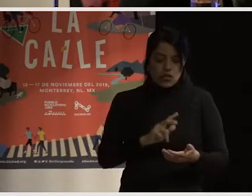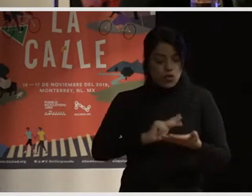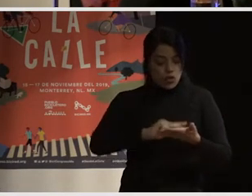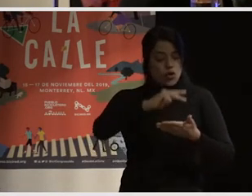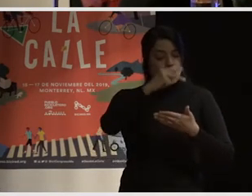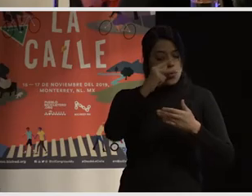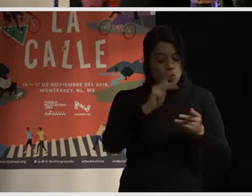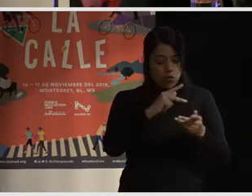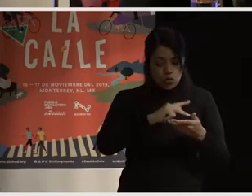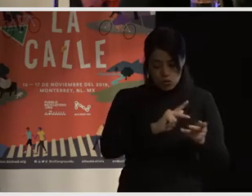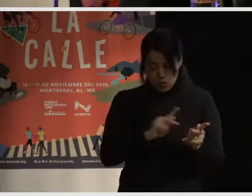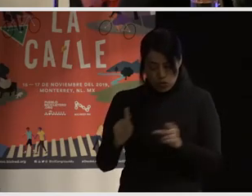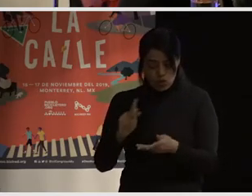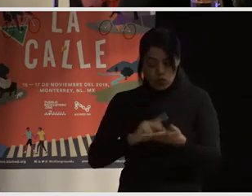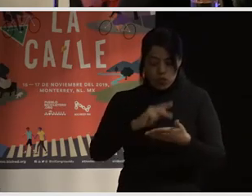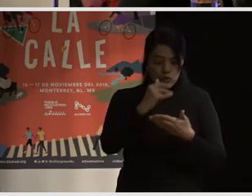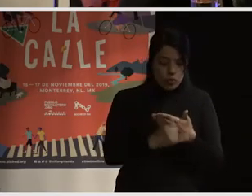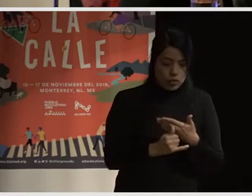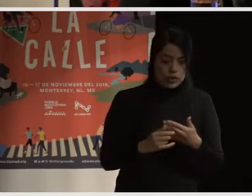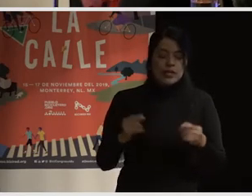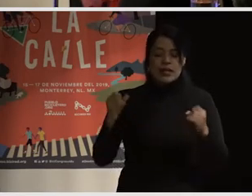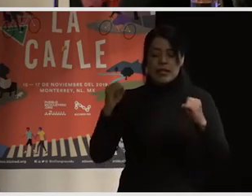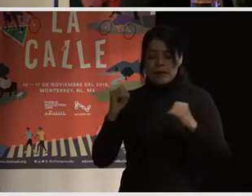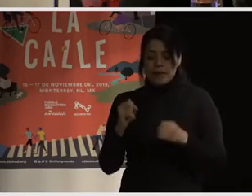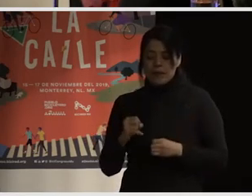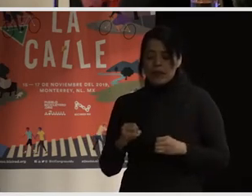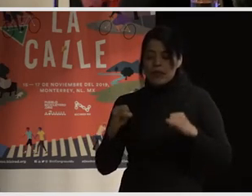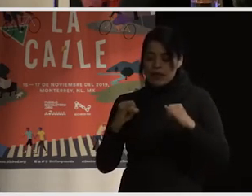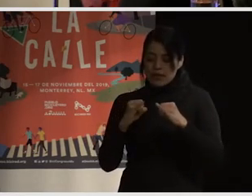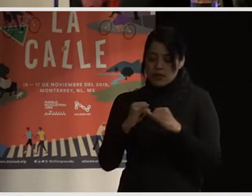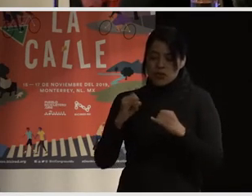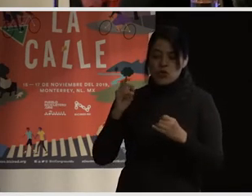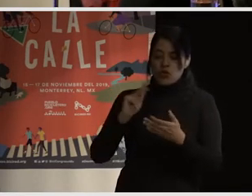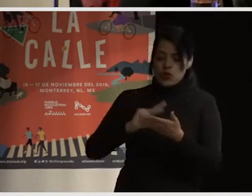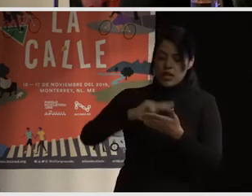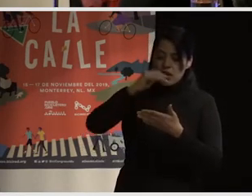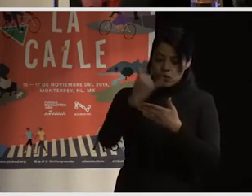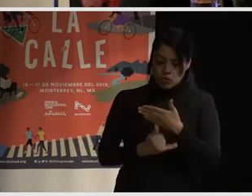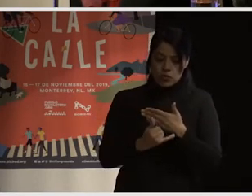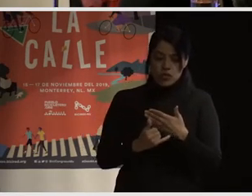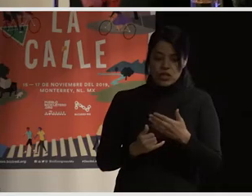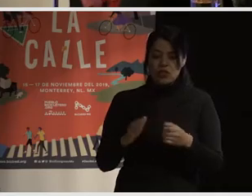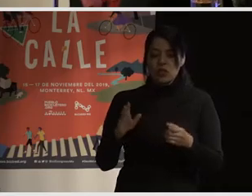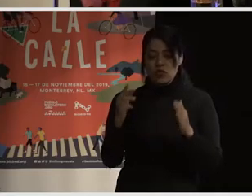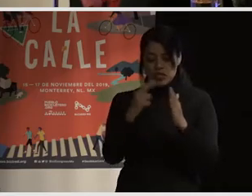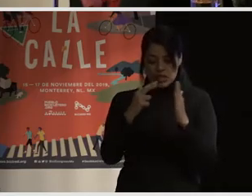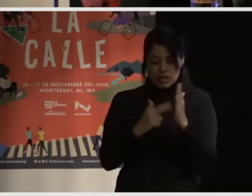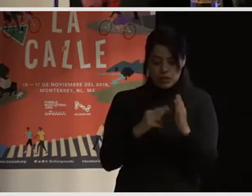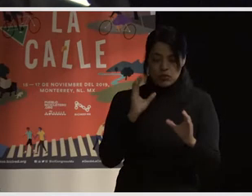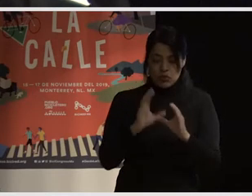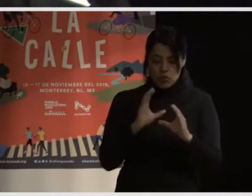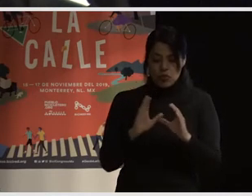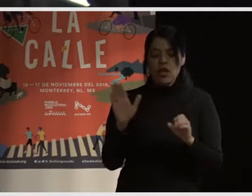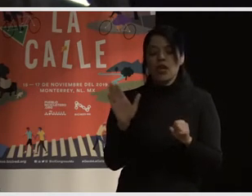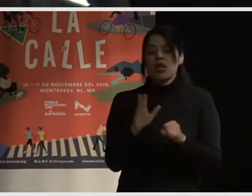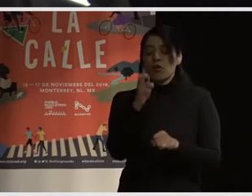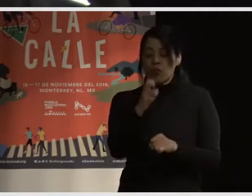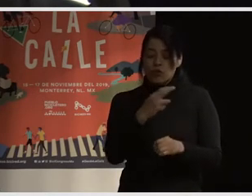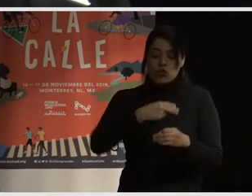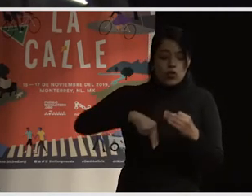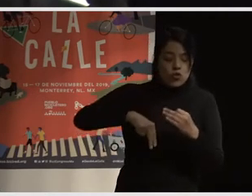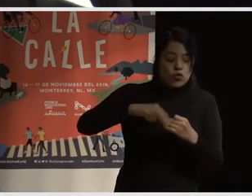la institucionalización de la política pública dentro de reglamentos y es ahora porque nosotros podemos actuar y por